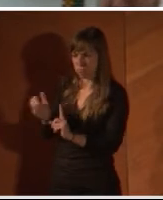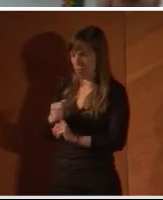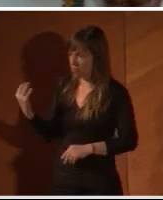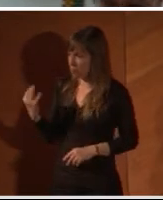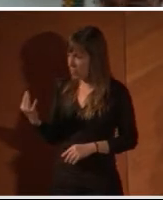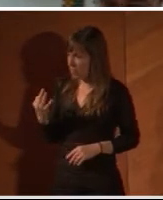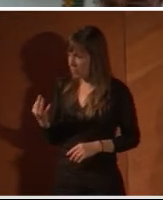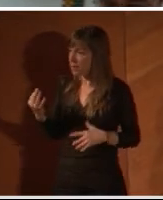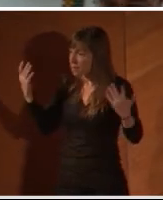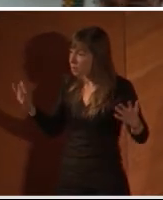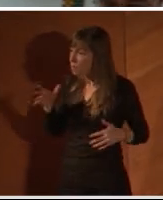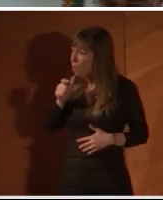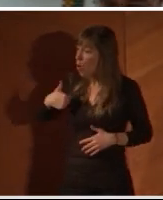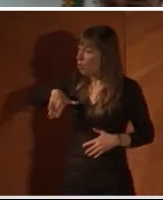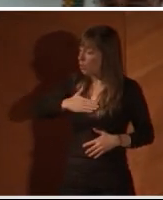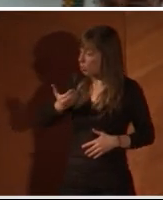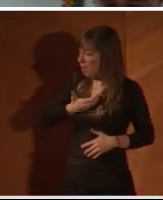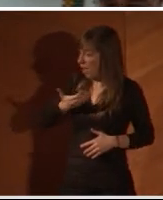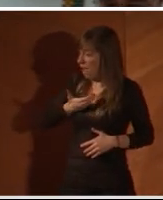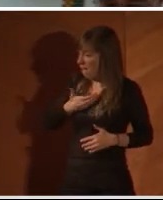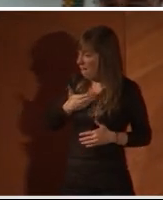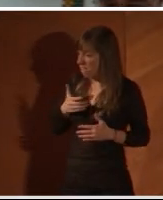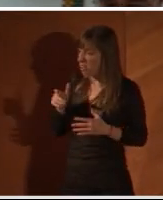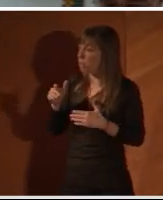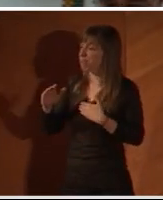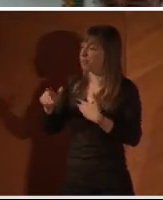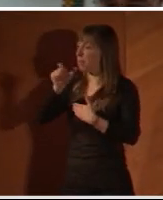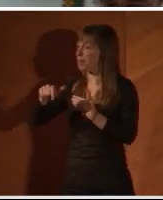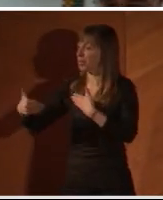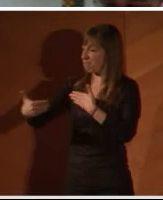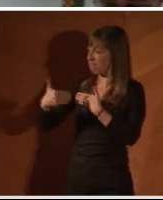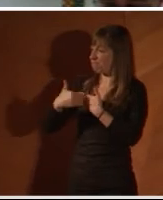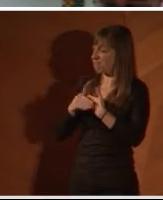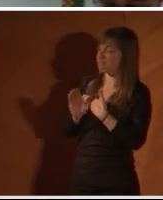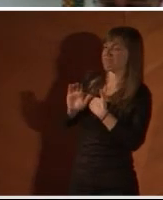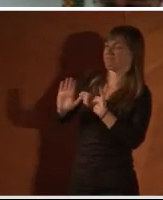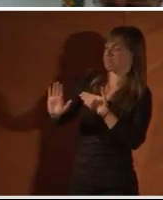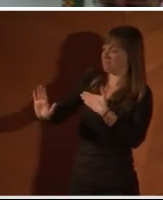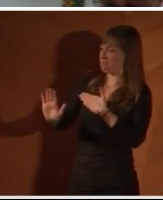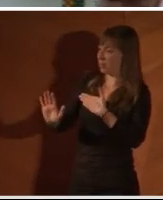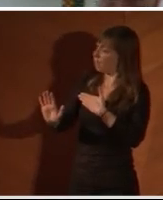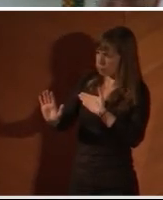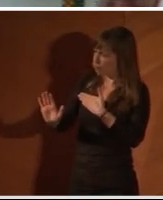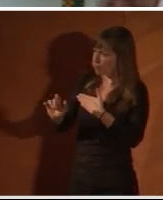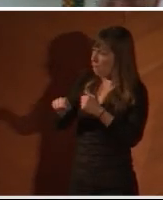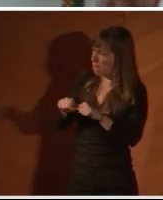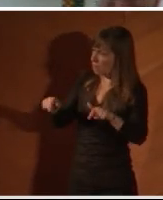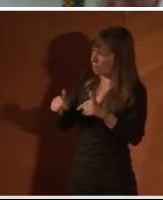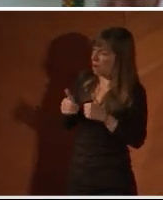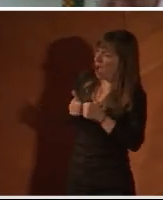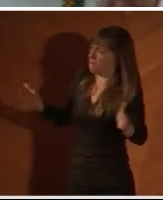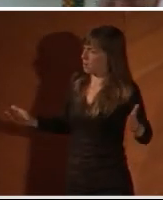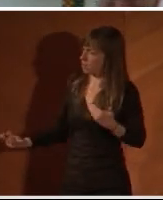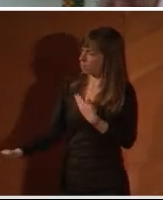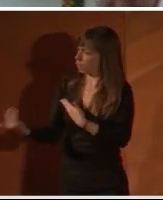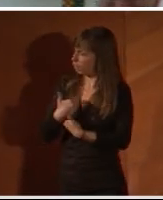cabildo que ha estado cerrado al protagonismo de la gente y que esta plataforma va a ser un paso importantísimo